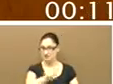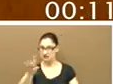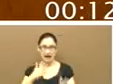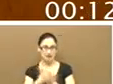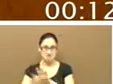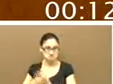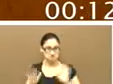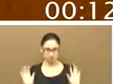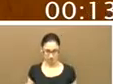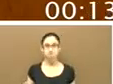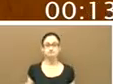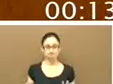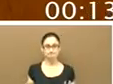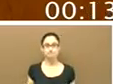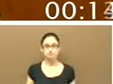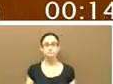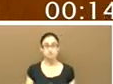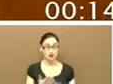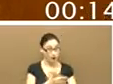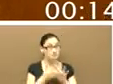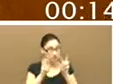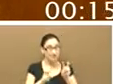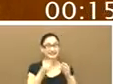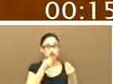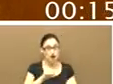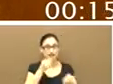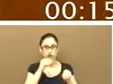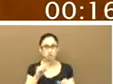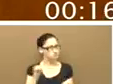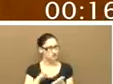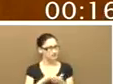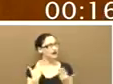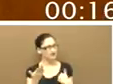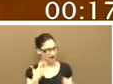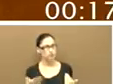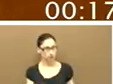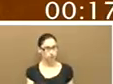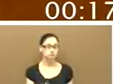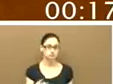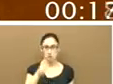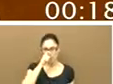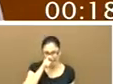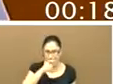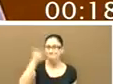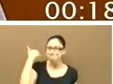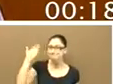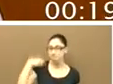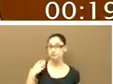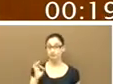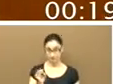al pasado, a la historia, al pequeño bagaje cultural de cada uno de nosotros.